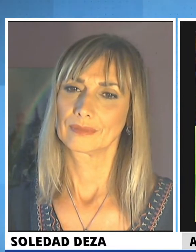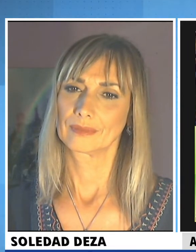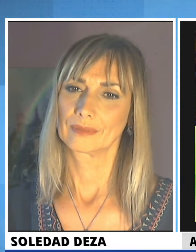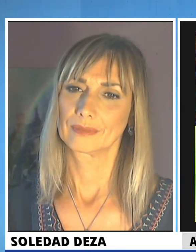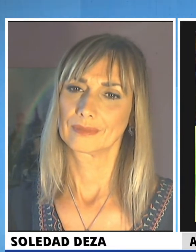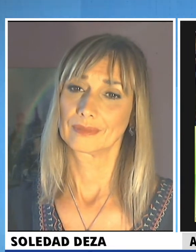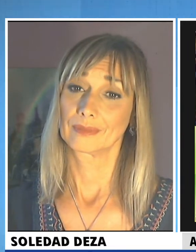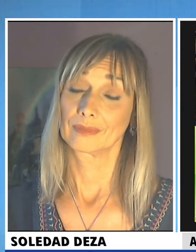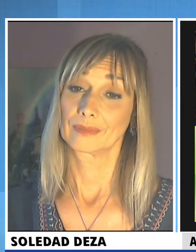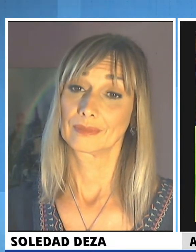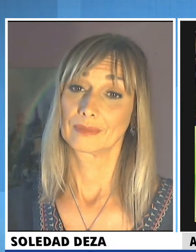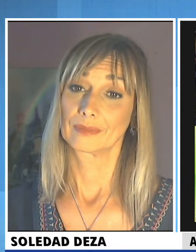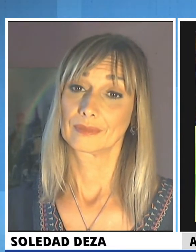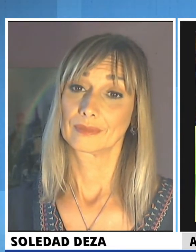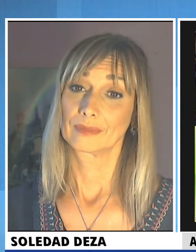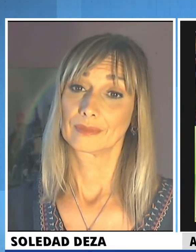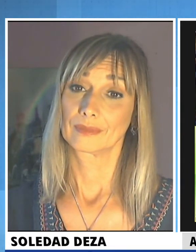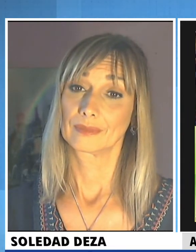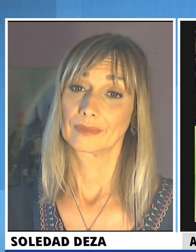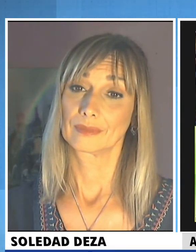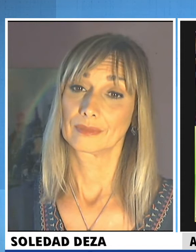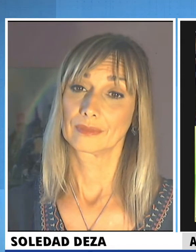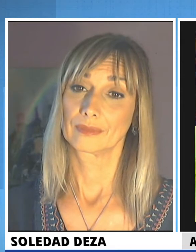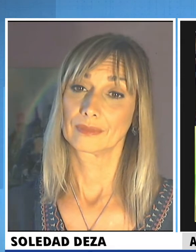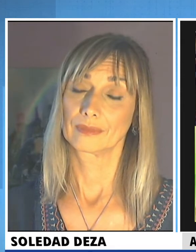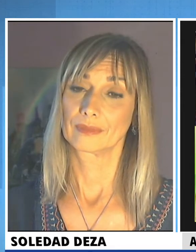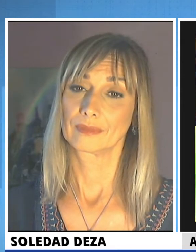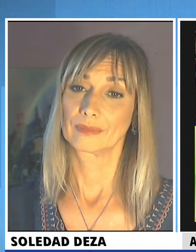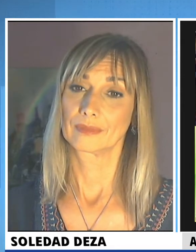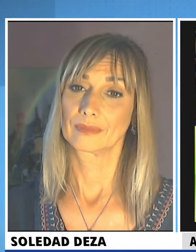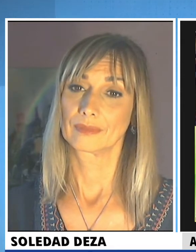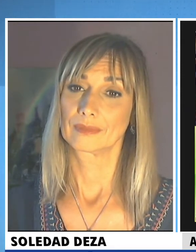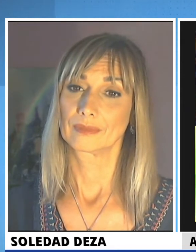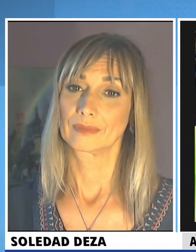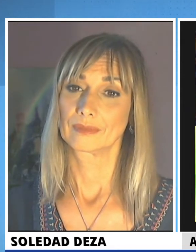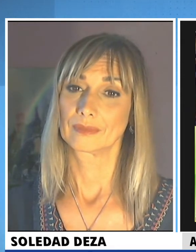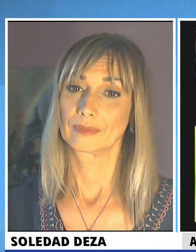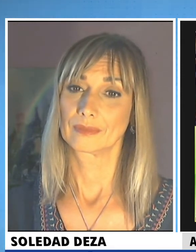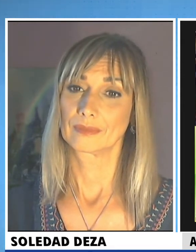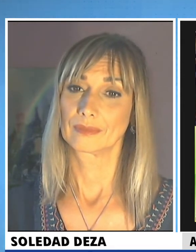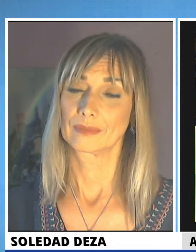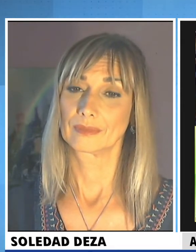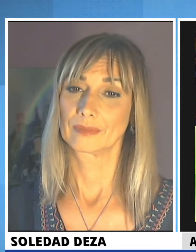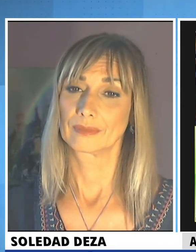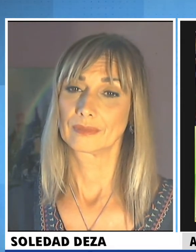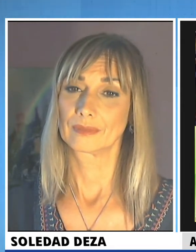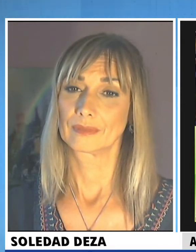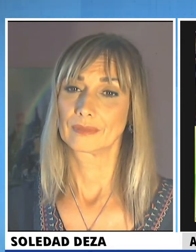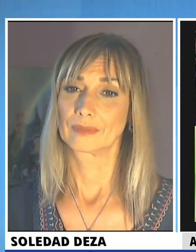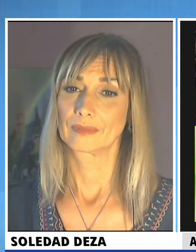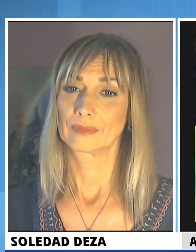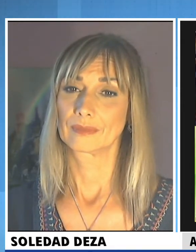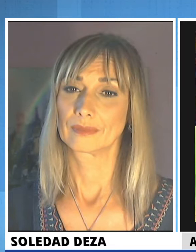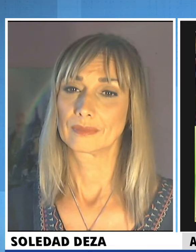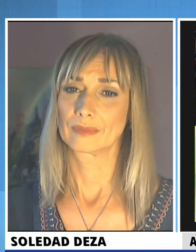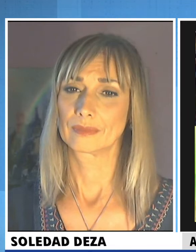una oposición de elevación a juicio oral de un padre y una madre de una niñita de 14 años que tuvo un aborto en un baño y